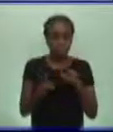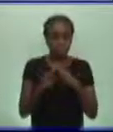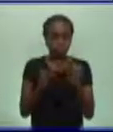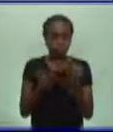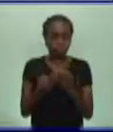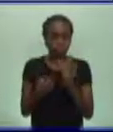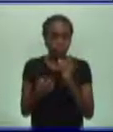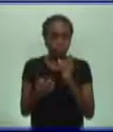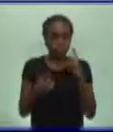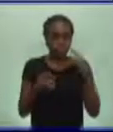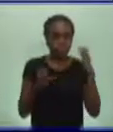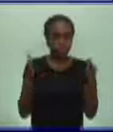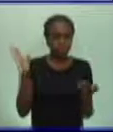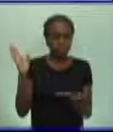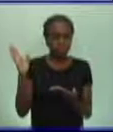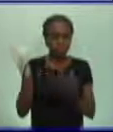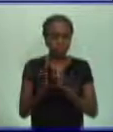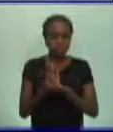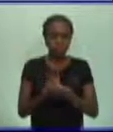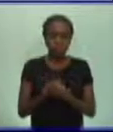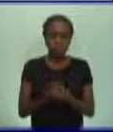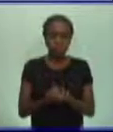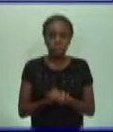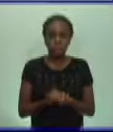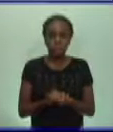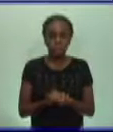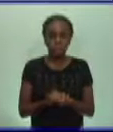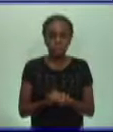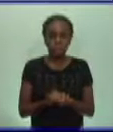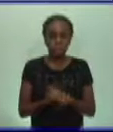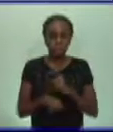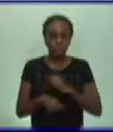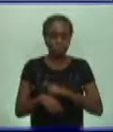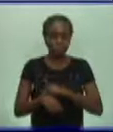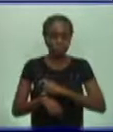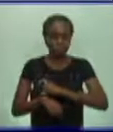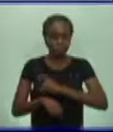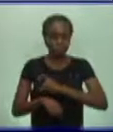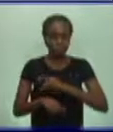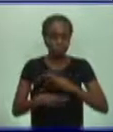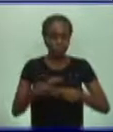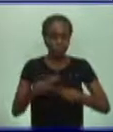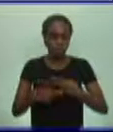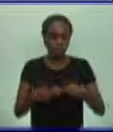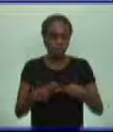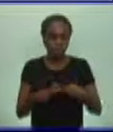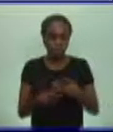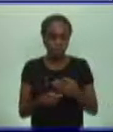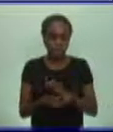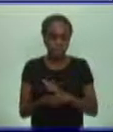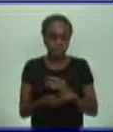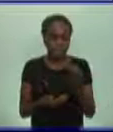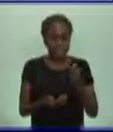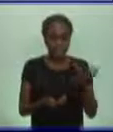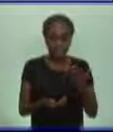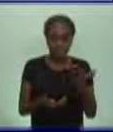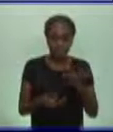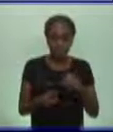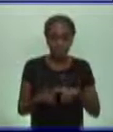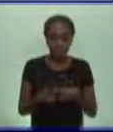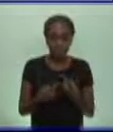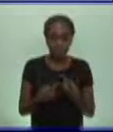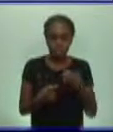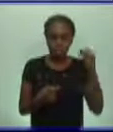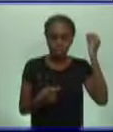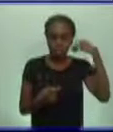de campo. Vamos, le doy un tiempo para que trabajen. Háganlo rapidito porque sé